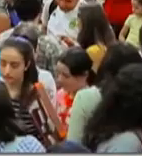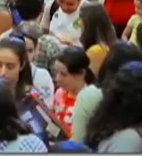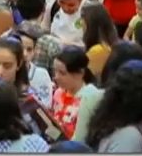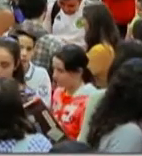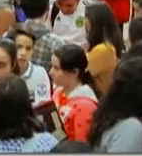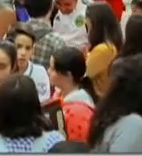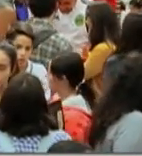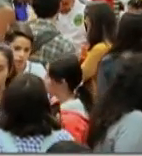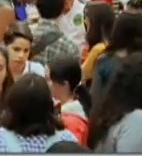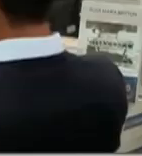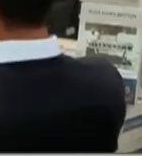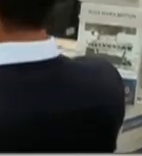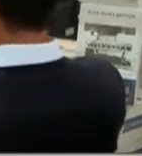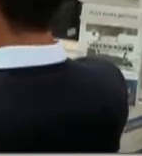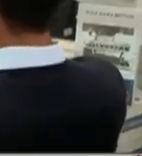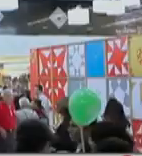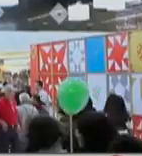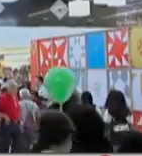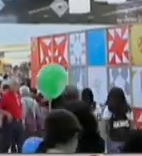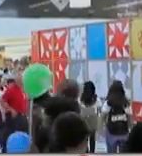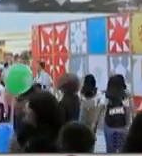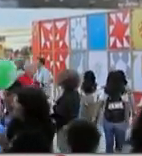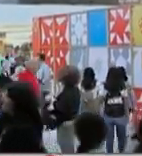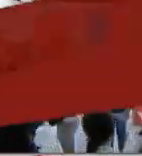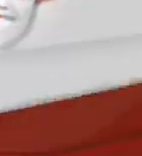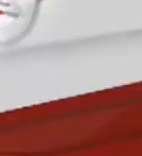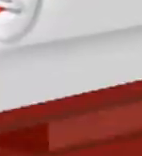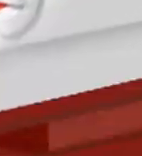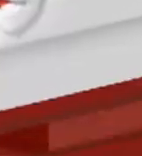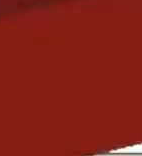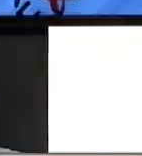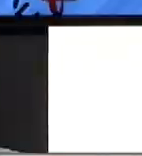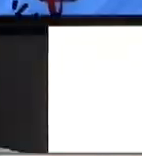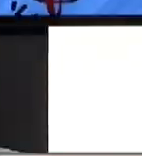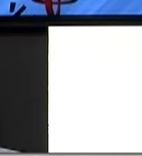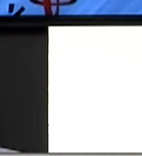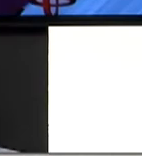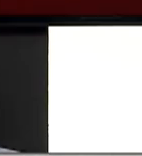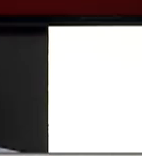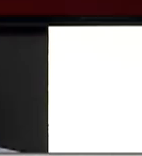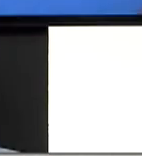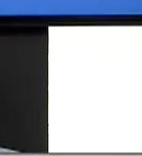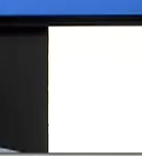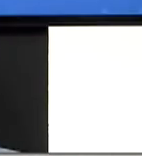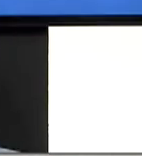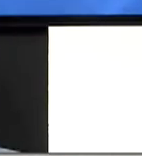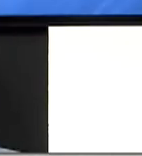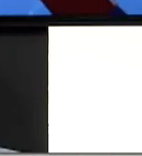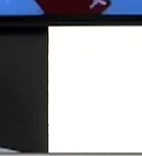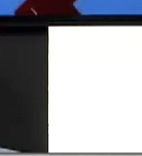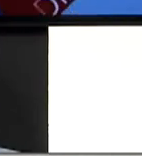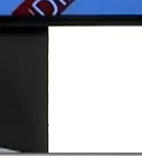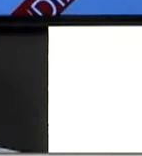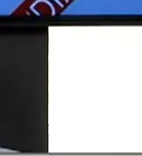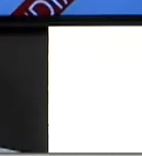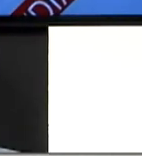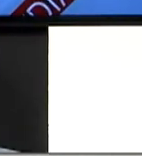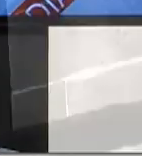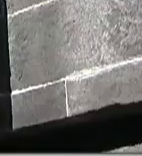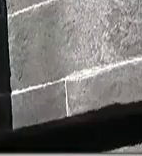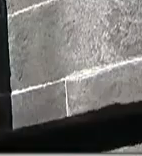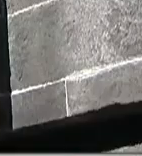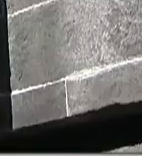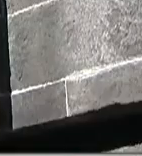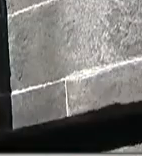Para México al Día, Rufino Enríquez González. El pintor mexicano Diego Rivera fue recordado